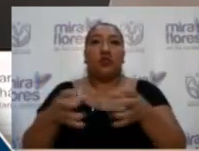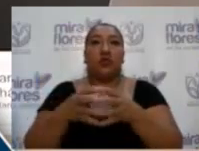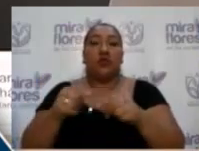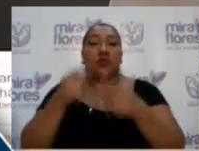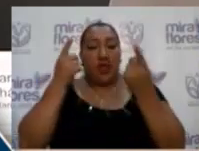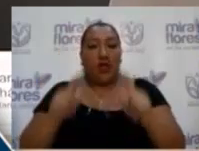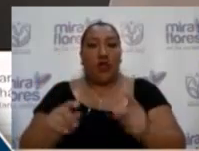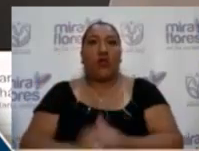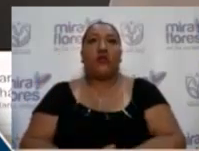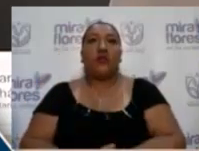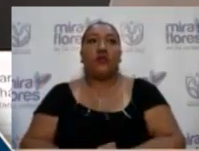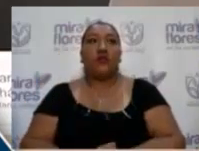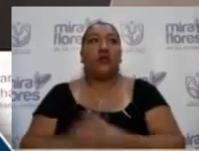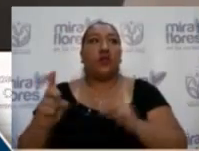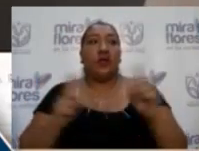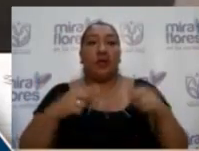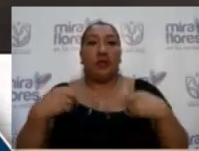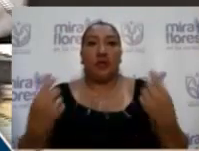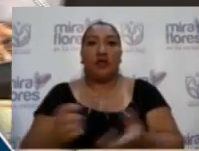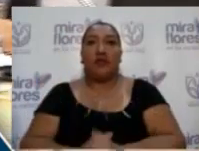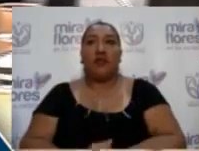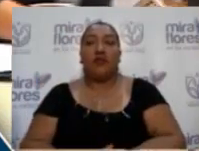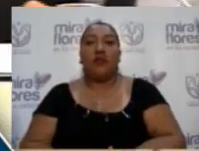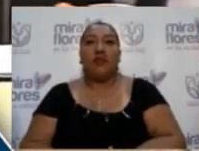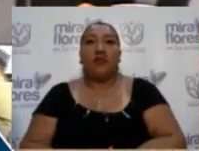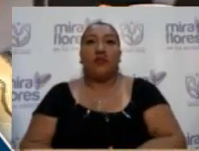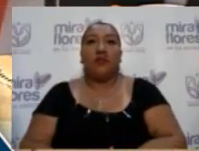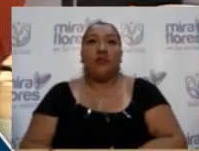presente acuerdo. Al debate.